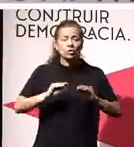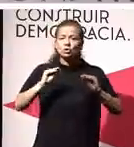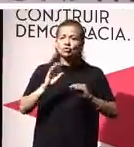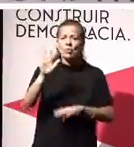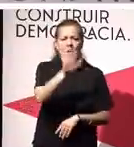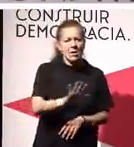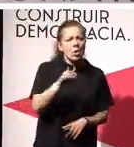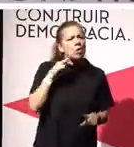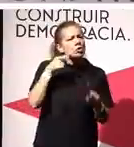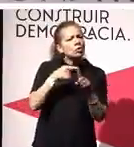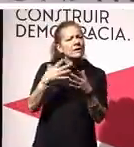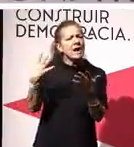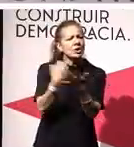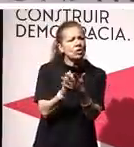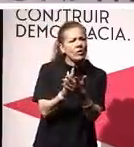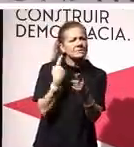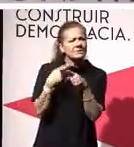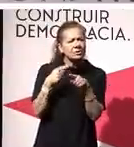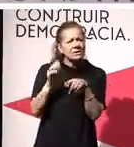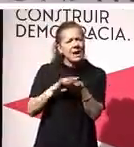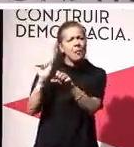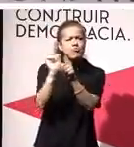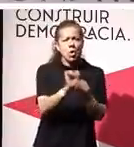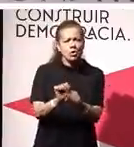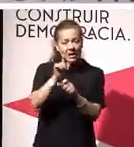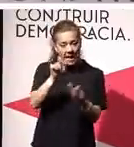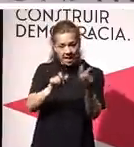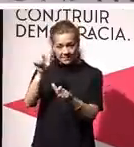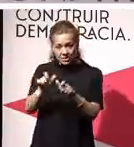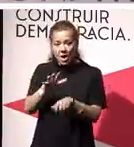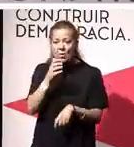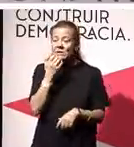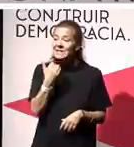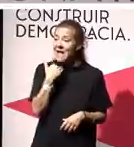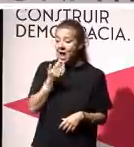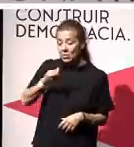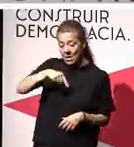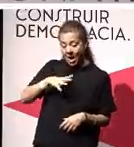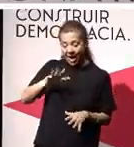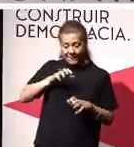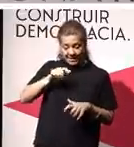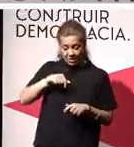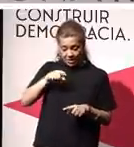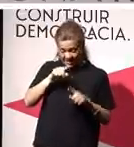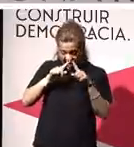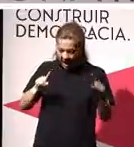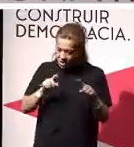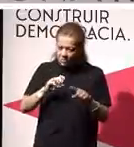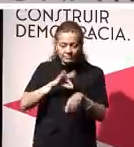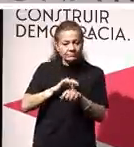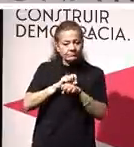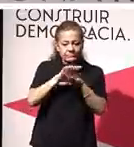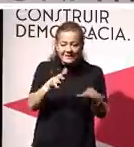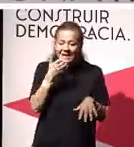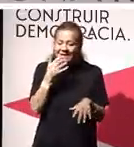y utilizar todos los medios a nuestro alcance para proteger a la gente. Porque si algo hemos aprendido en este año durísimo de pandemia es que cuando